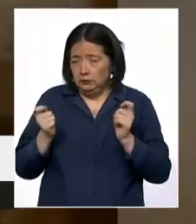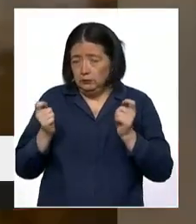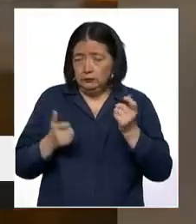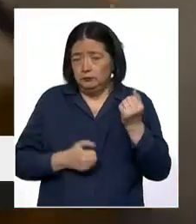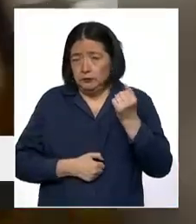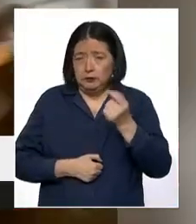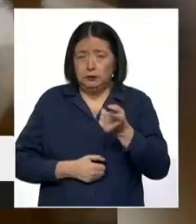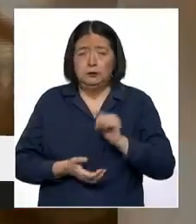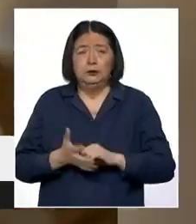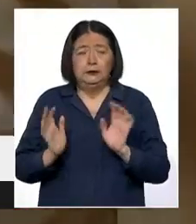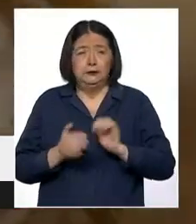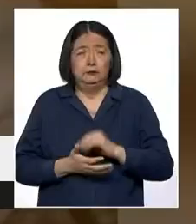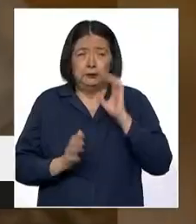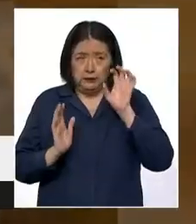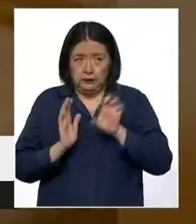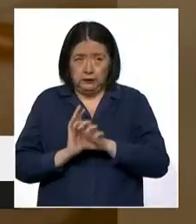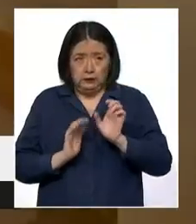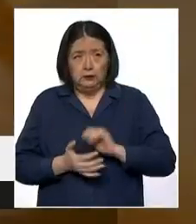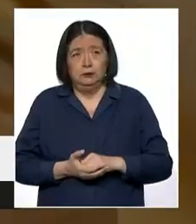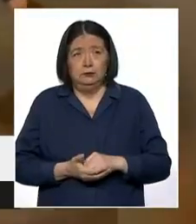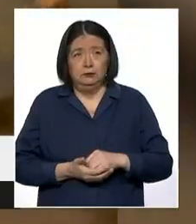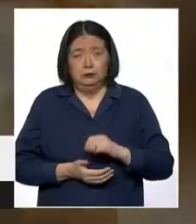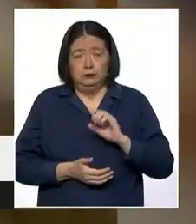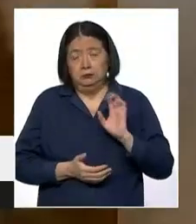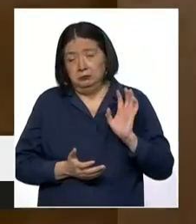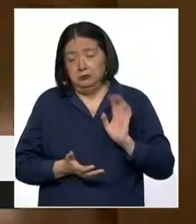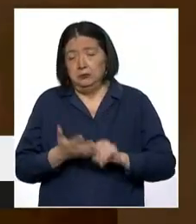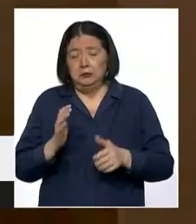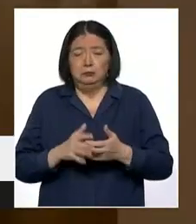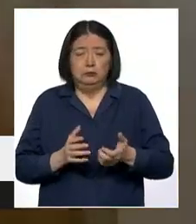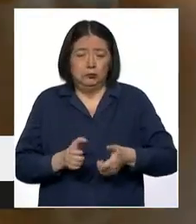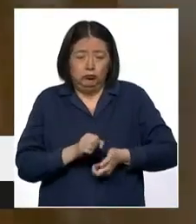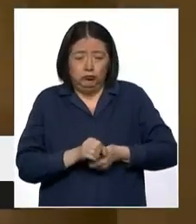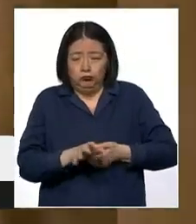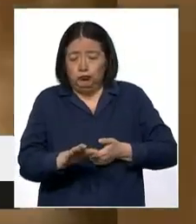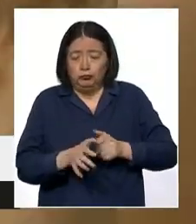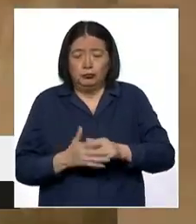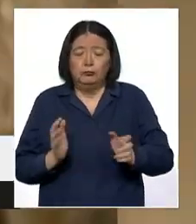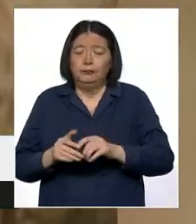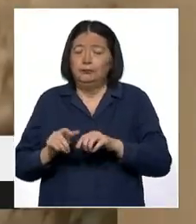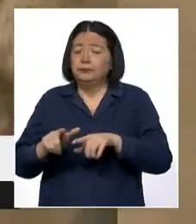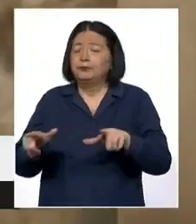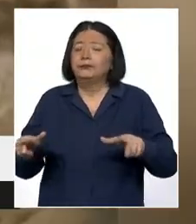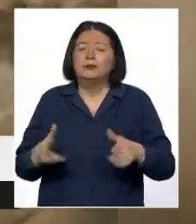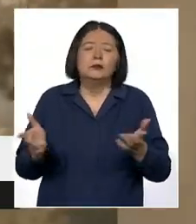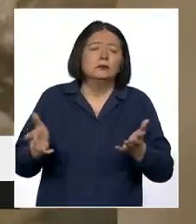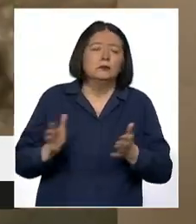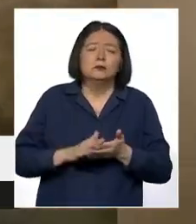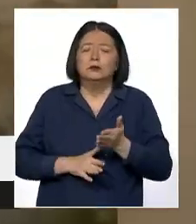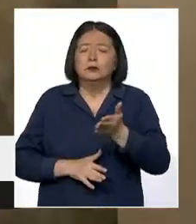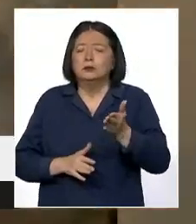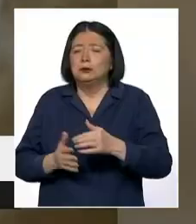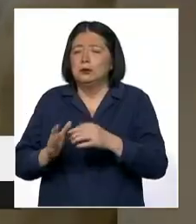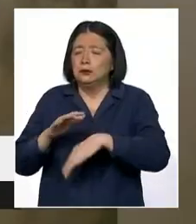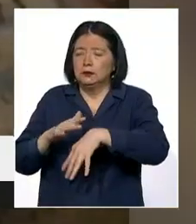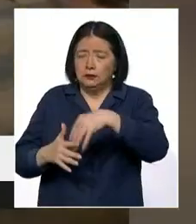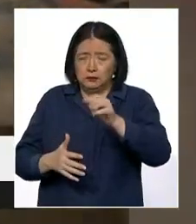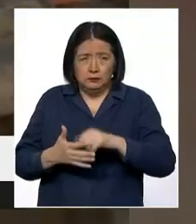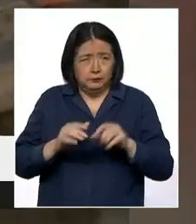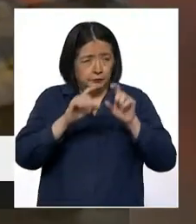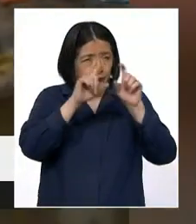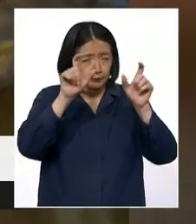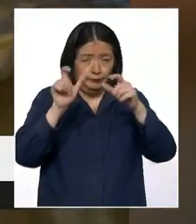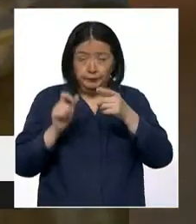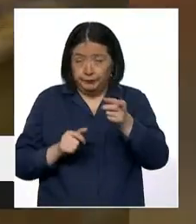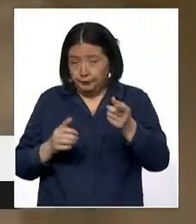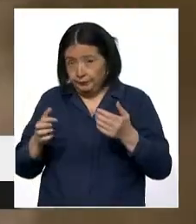¿no? En principio, por ejemplo, podría decirse los extintores, las áreas de circulación, señalización, entre otros, ¿no? ¿Tenía esta